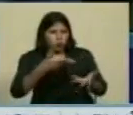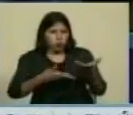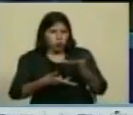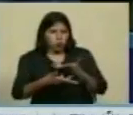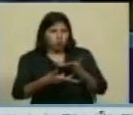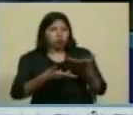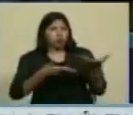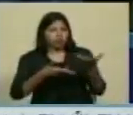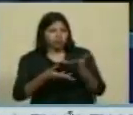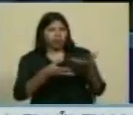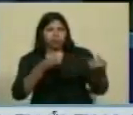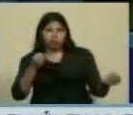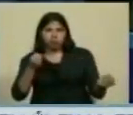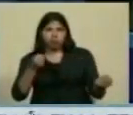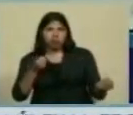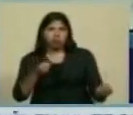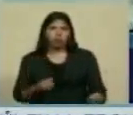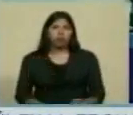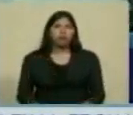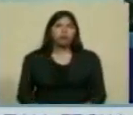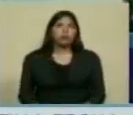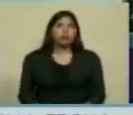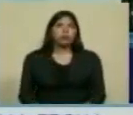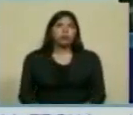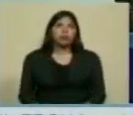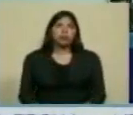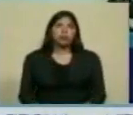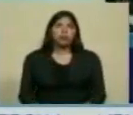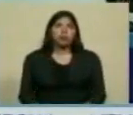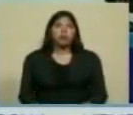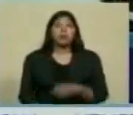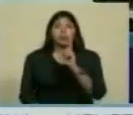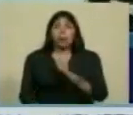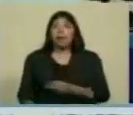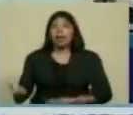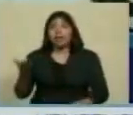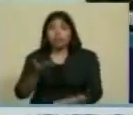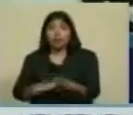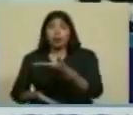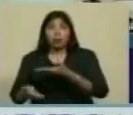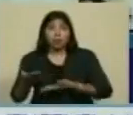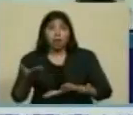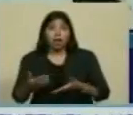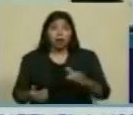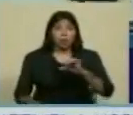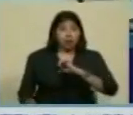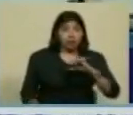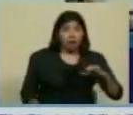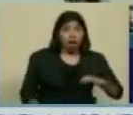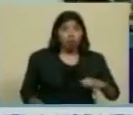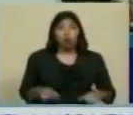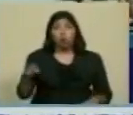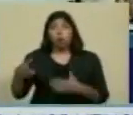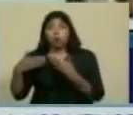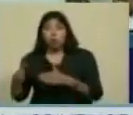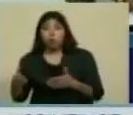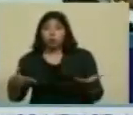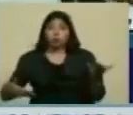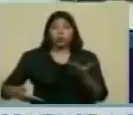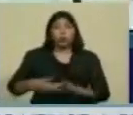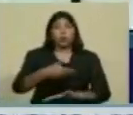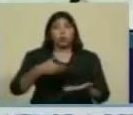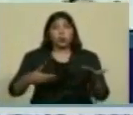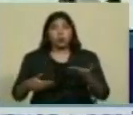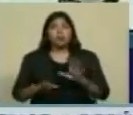los distintos entes científicos y intercambiar tanto con el sector público como el sector privado. Lo hemos dicho, son 10